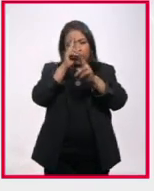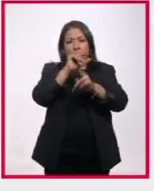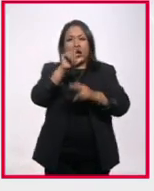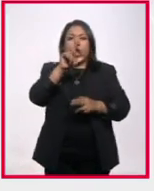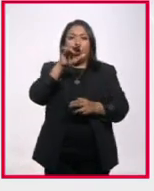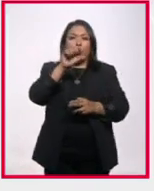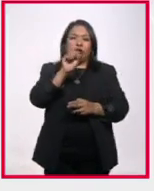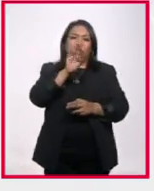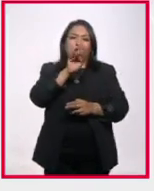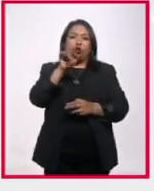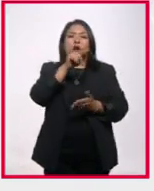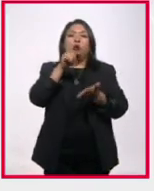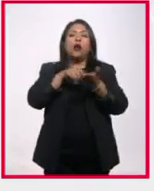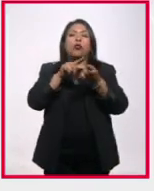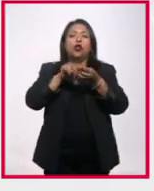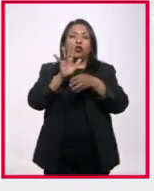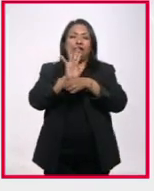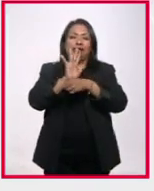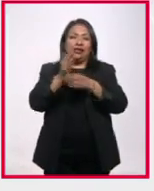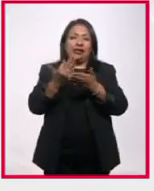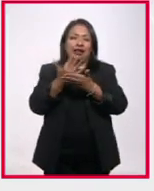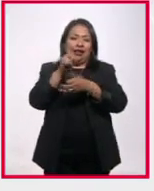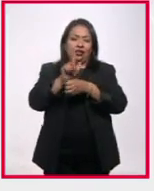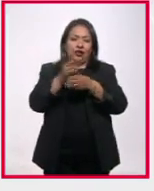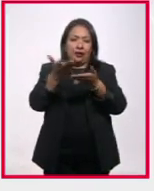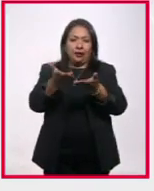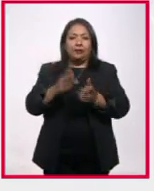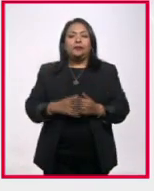Buñuel que se celebra en la Cineteca Nacional.